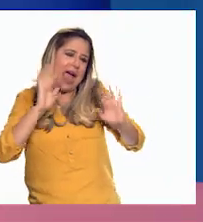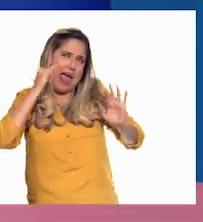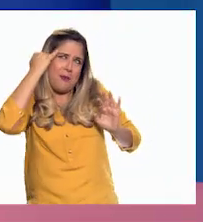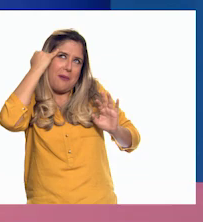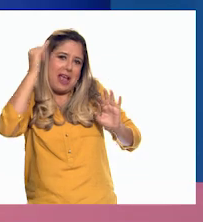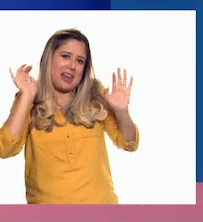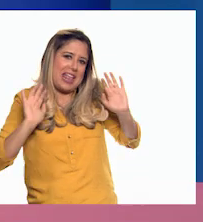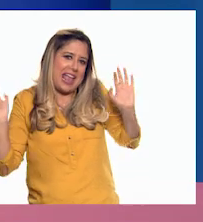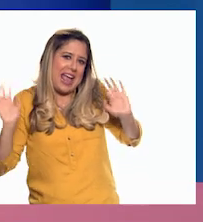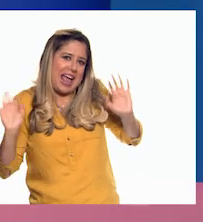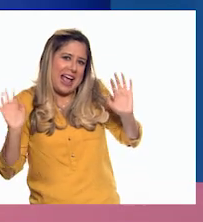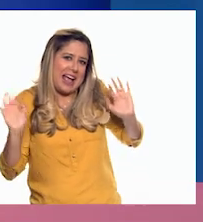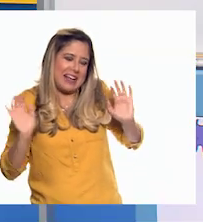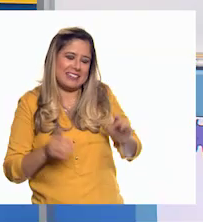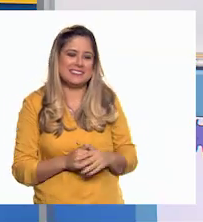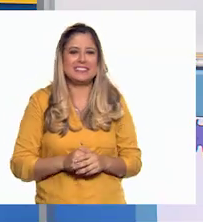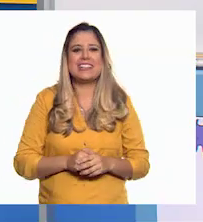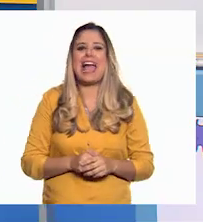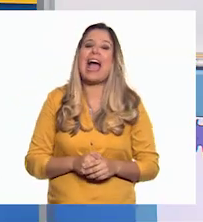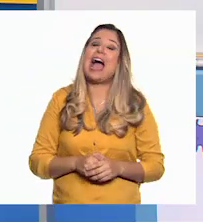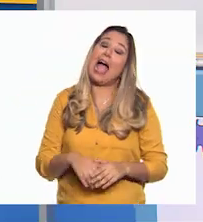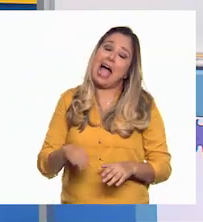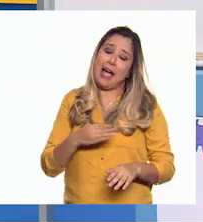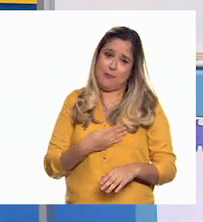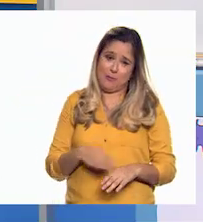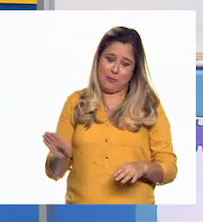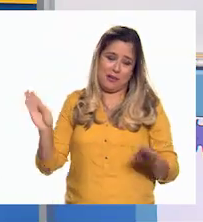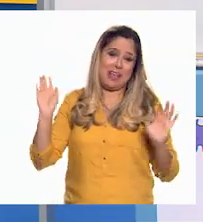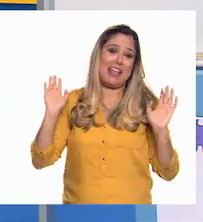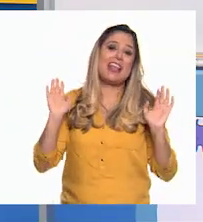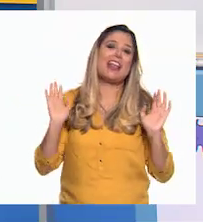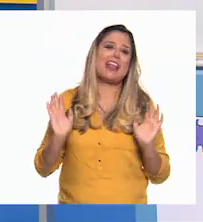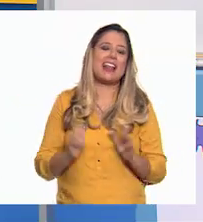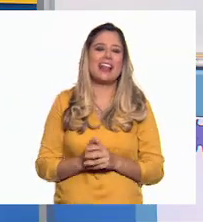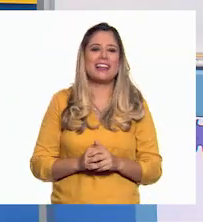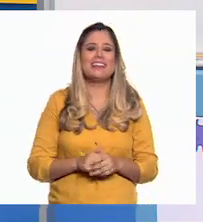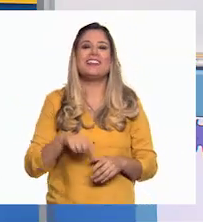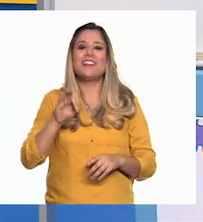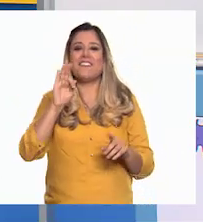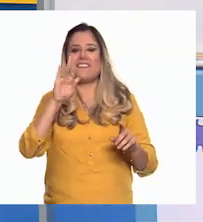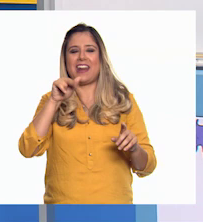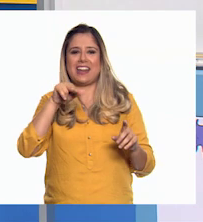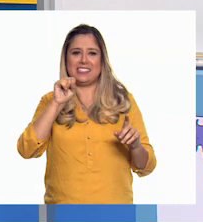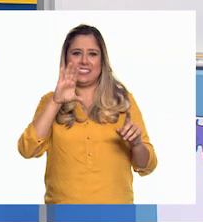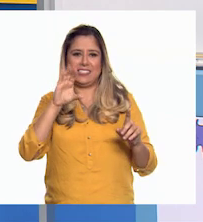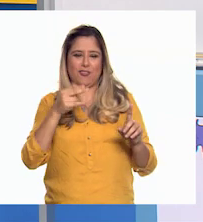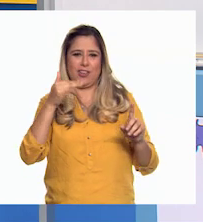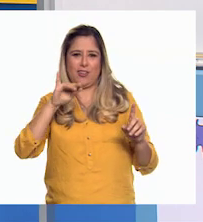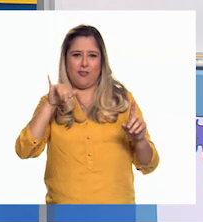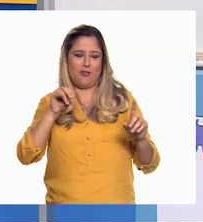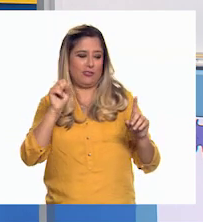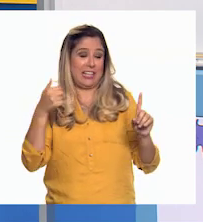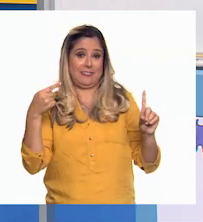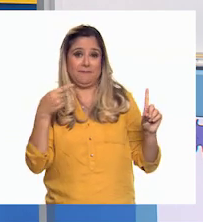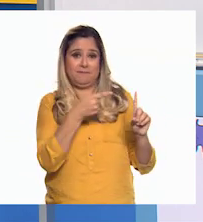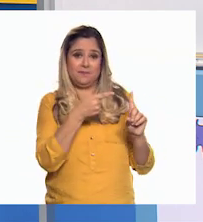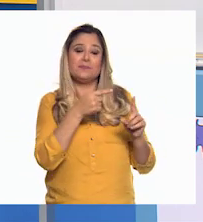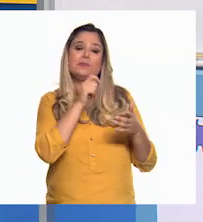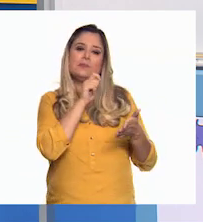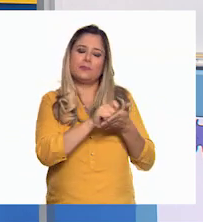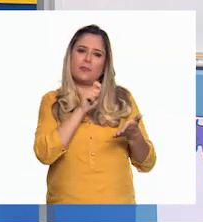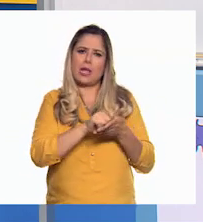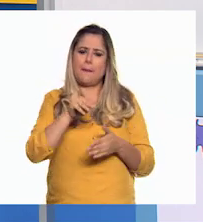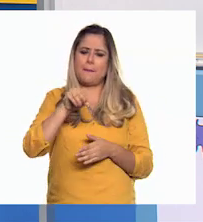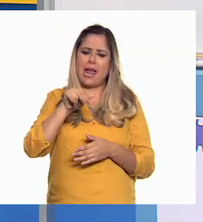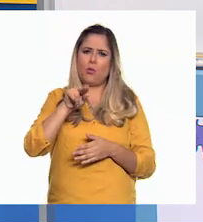imagino. Ah, bueno. Pues resulta que Francisco Hinojosa escribe su manual inspirado en